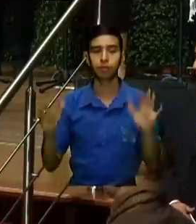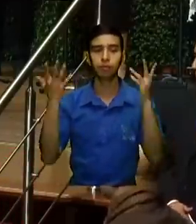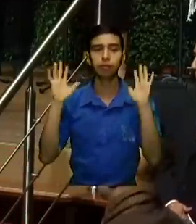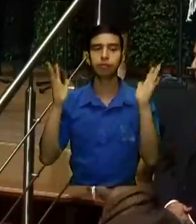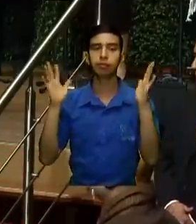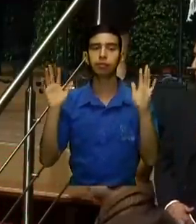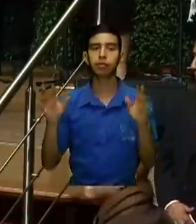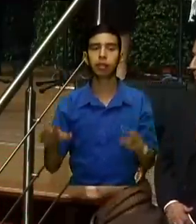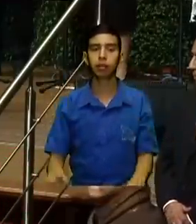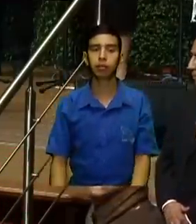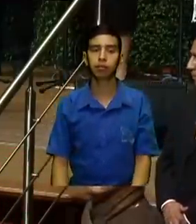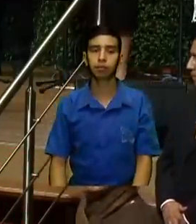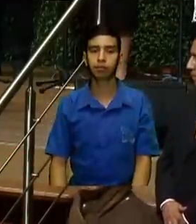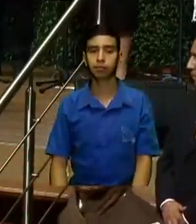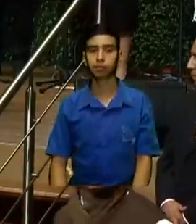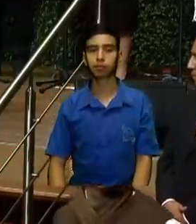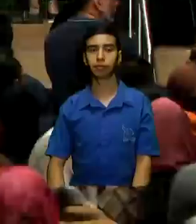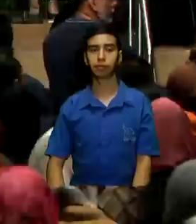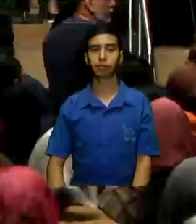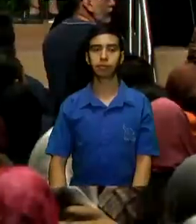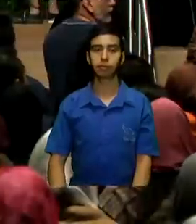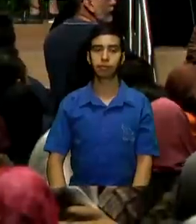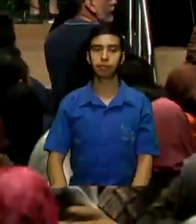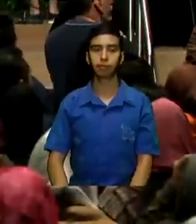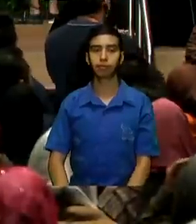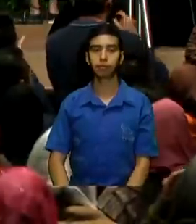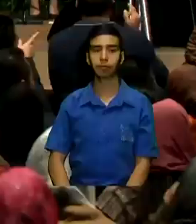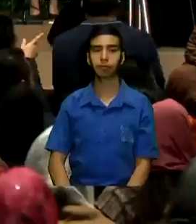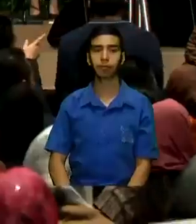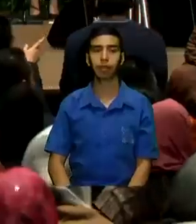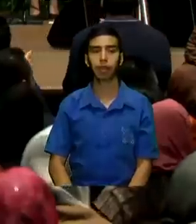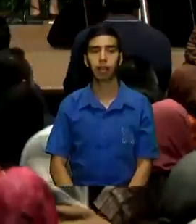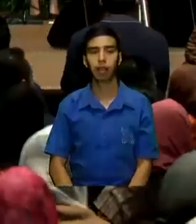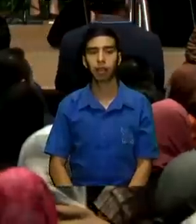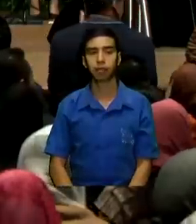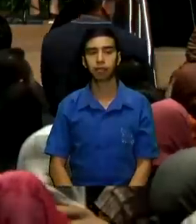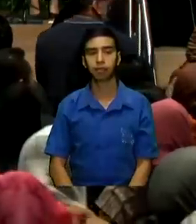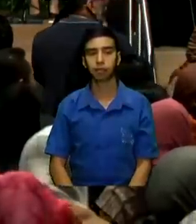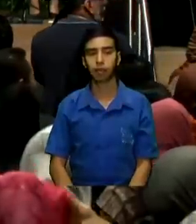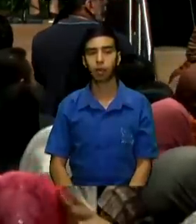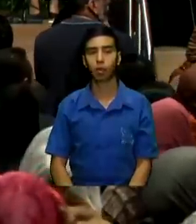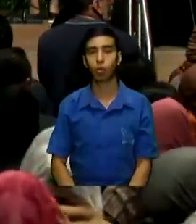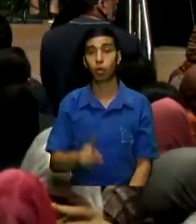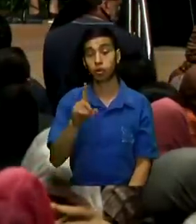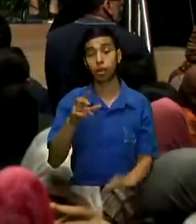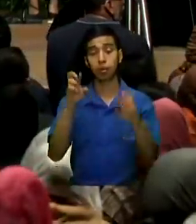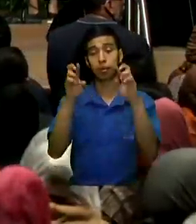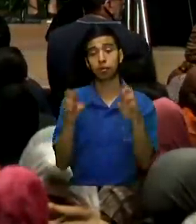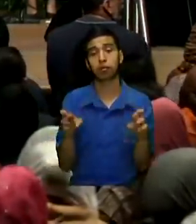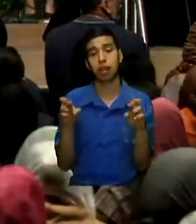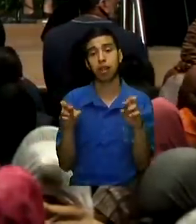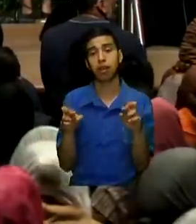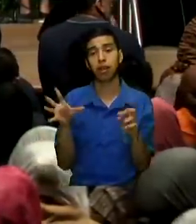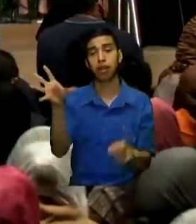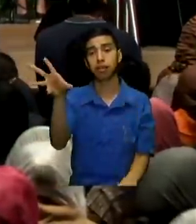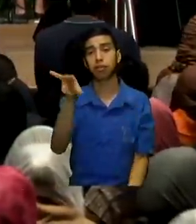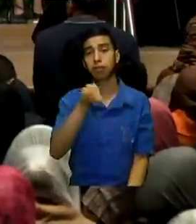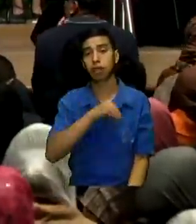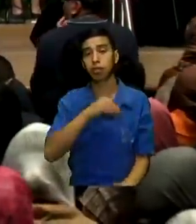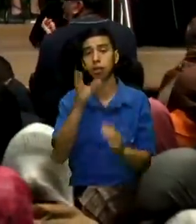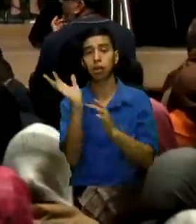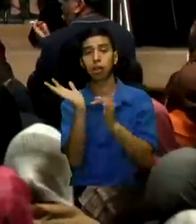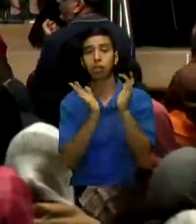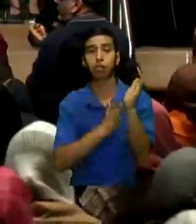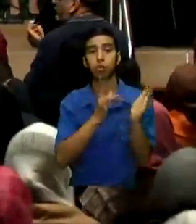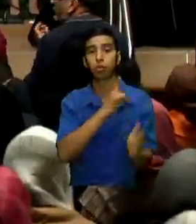¿Por dónde viene la persona? ¿Dónde? De este lado, aquí a mi izquierda viene una persona. No sé si aquí a la derecha